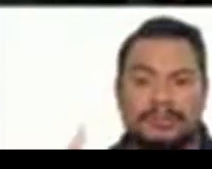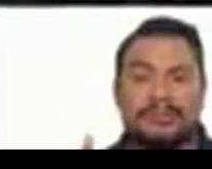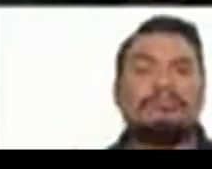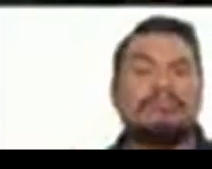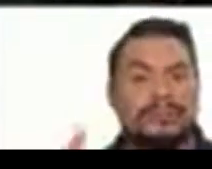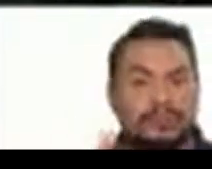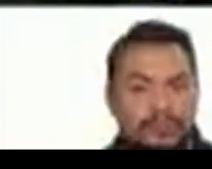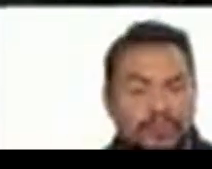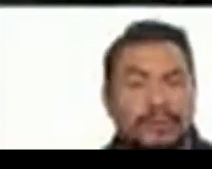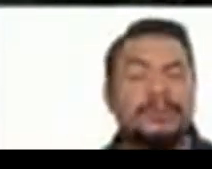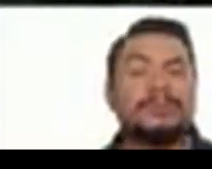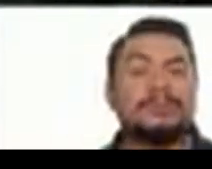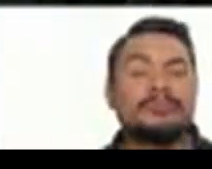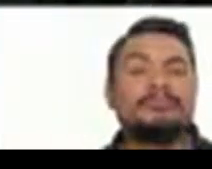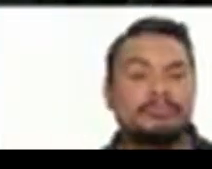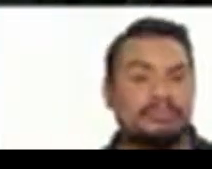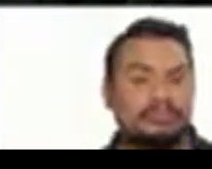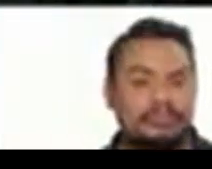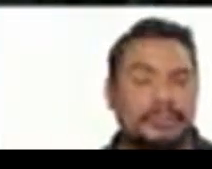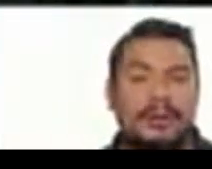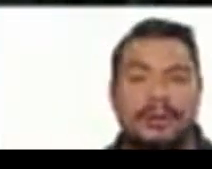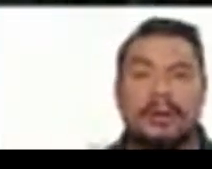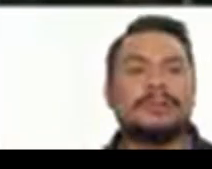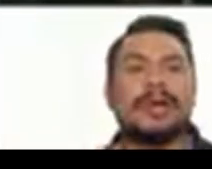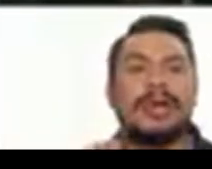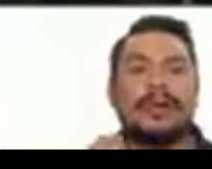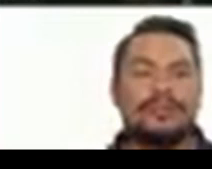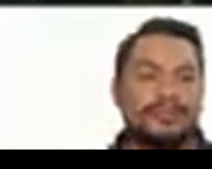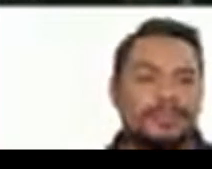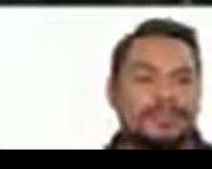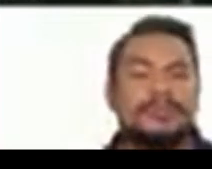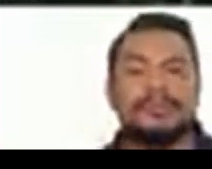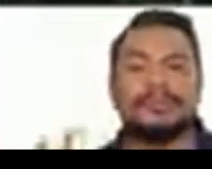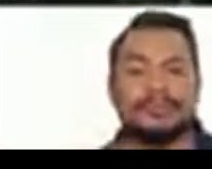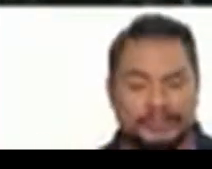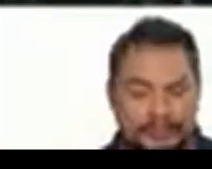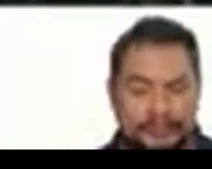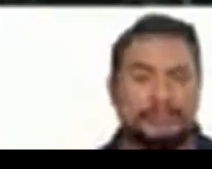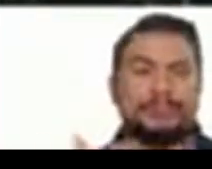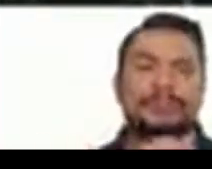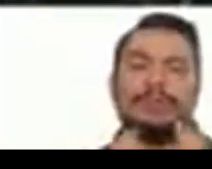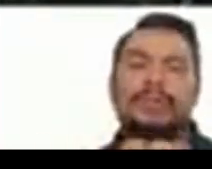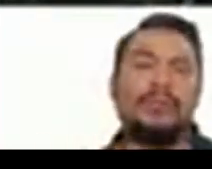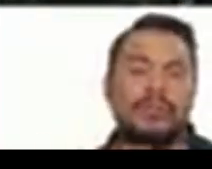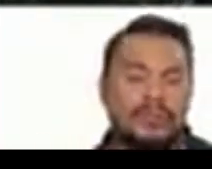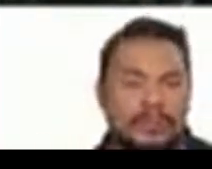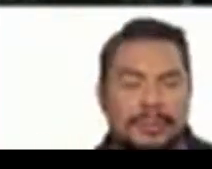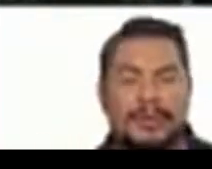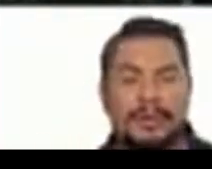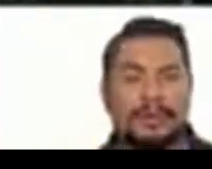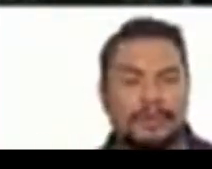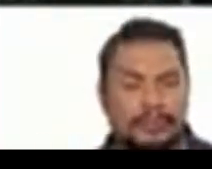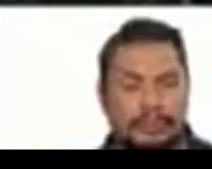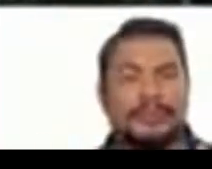estudiantil y la formación de profesionales. Sigamos construyendo juntos en